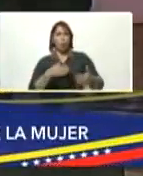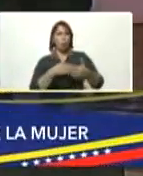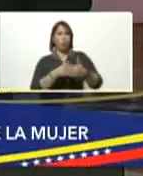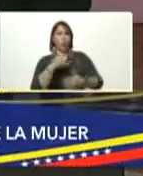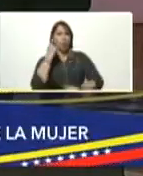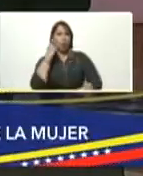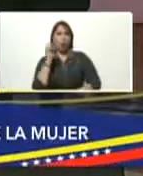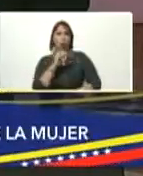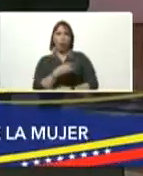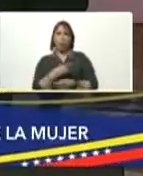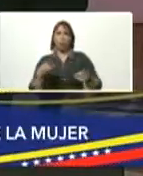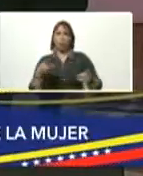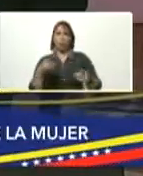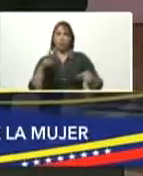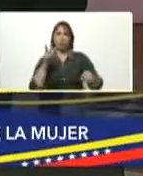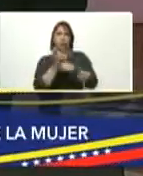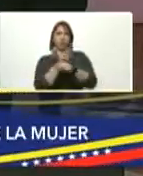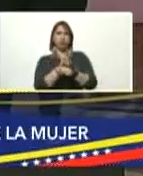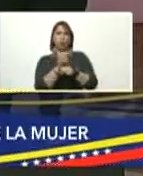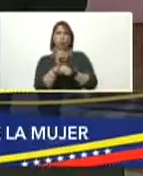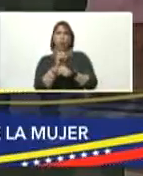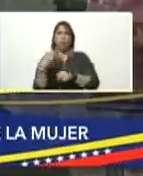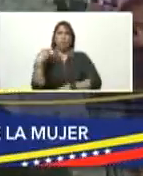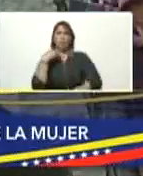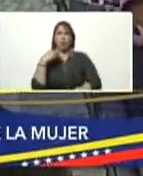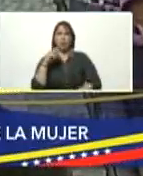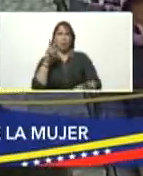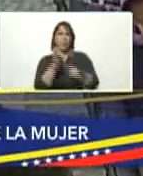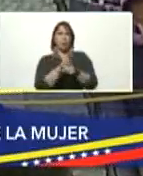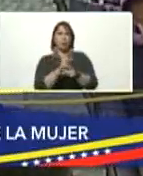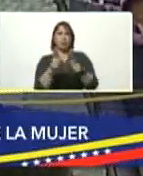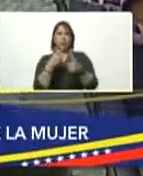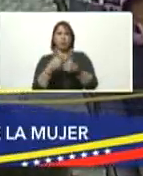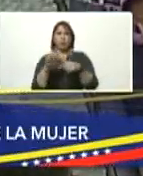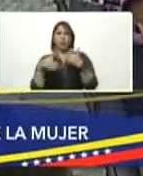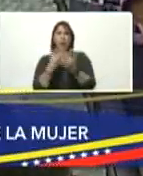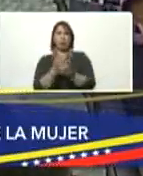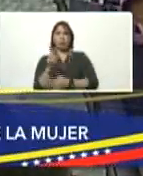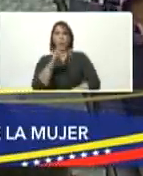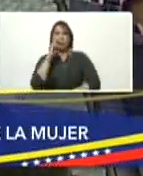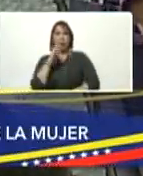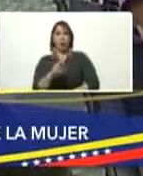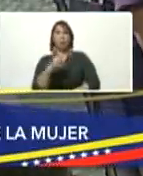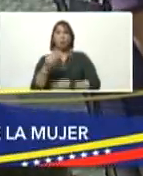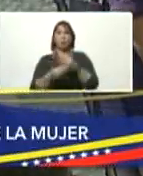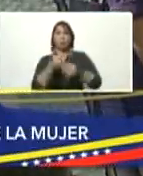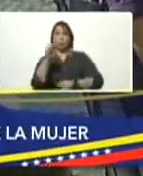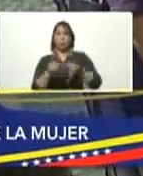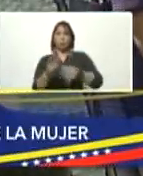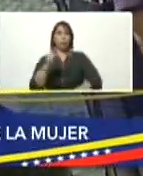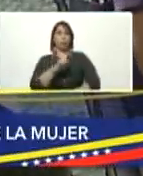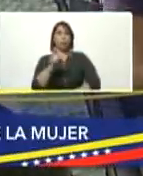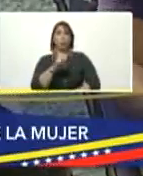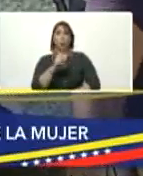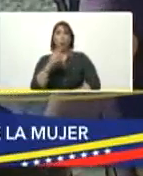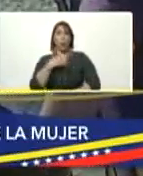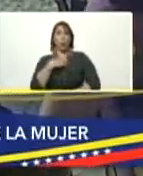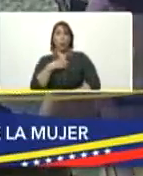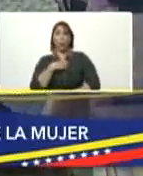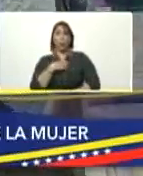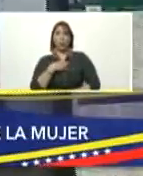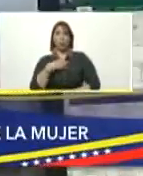dignidad con la violencia y las mujeres víctimas de violencia. Entonces, hasta que no veamos que se hizo justicia, no soltamos el caso. Es un